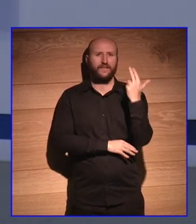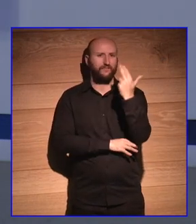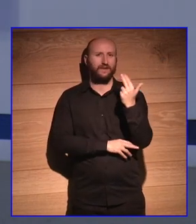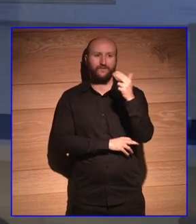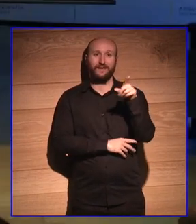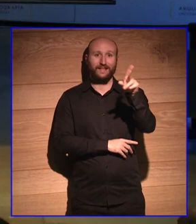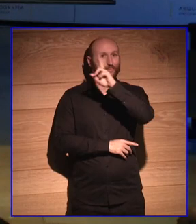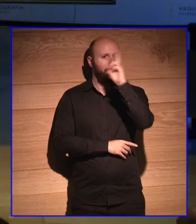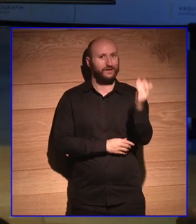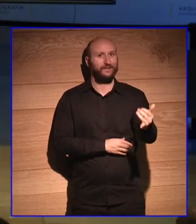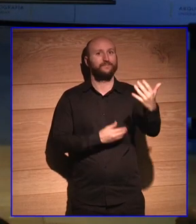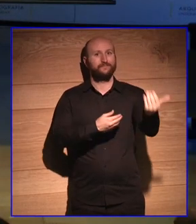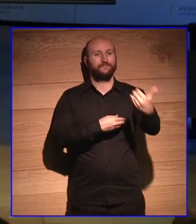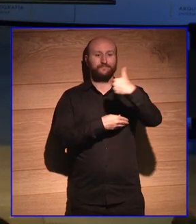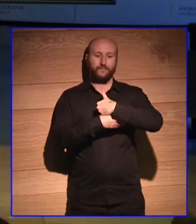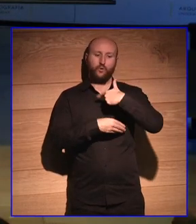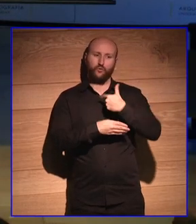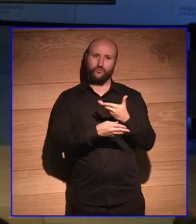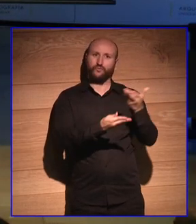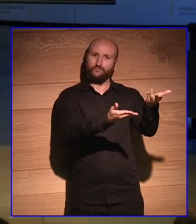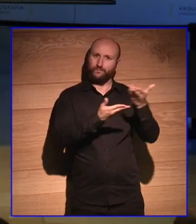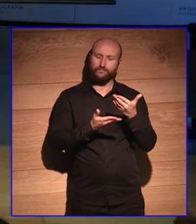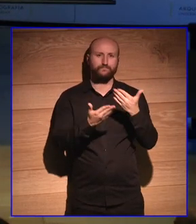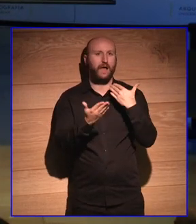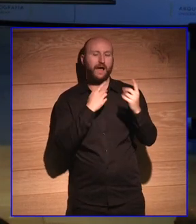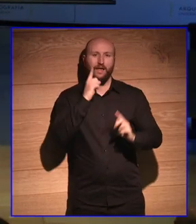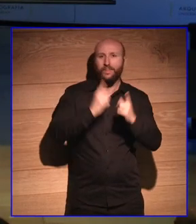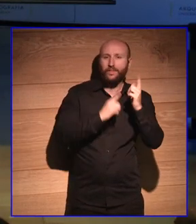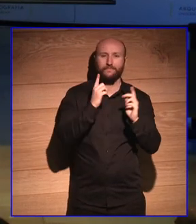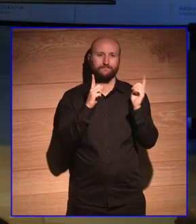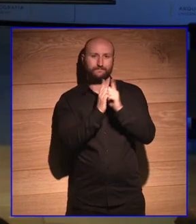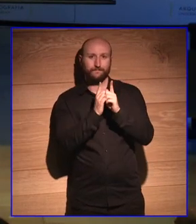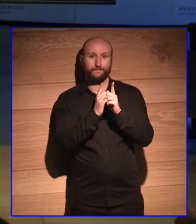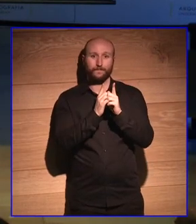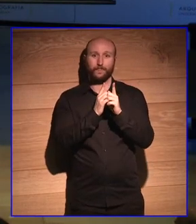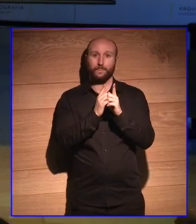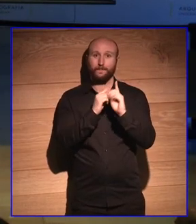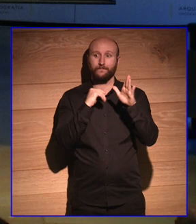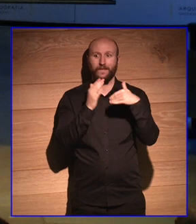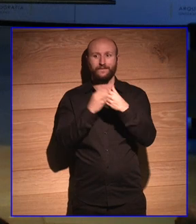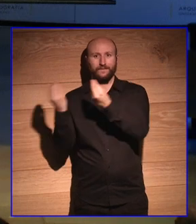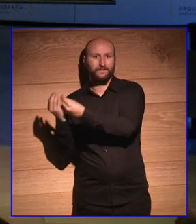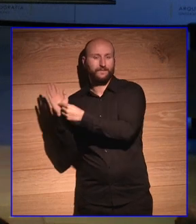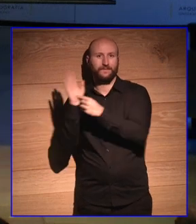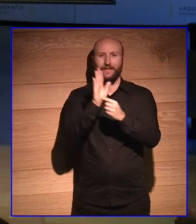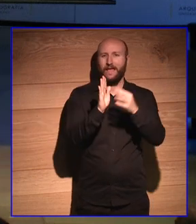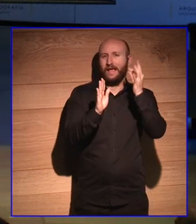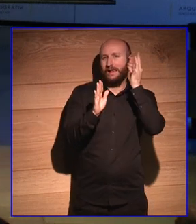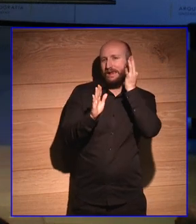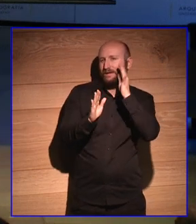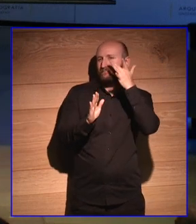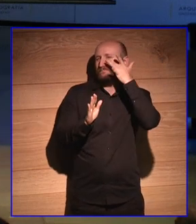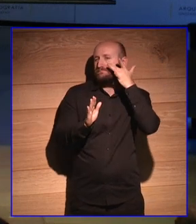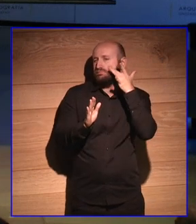yo salí a recibirla y charlábamos unos minutos mientras le traían a su hija muy limpia excéntrica y pueril